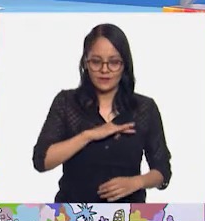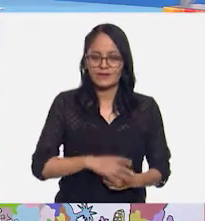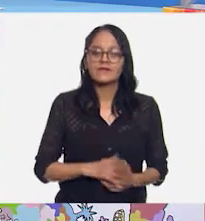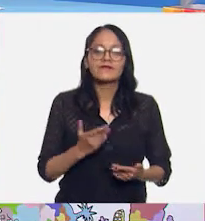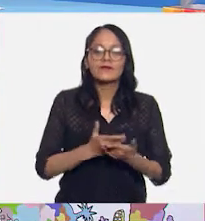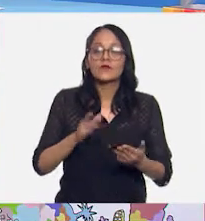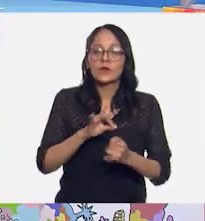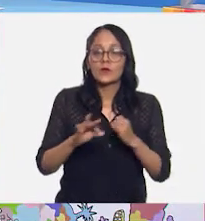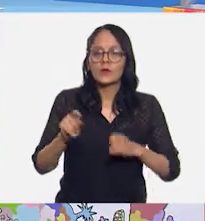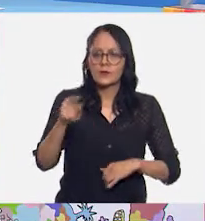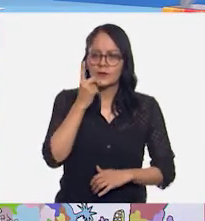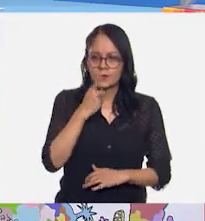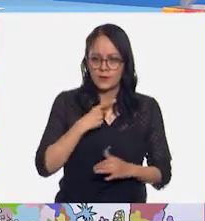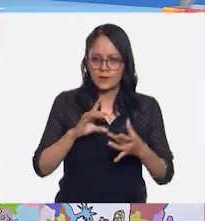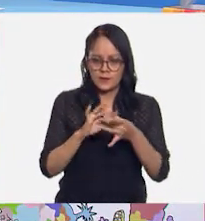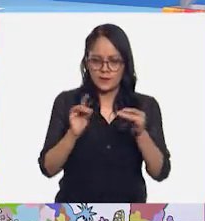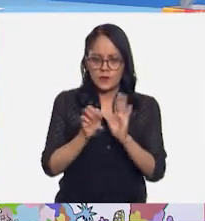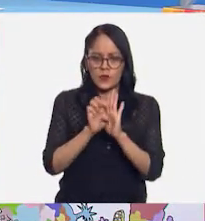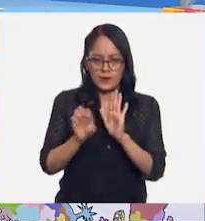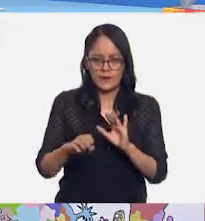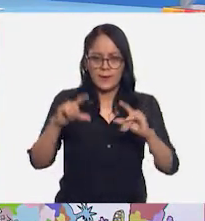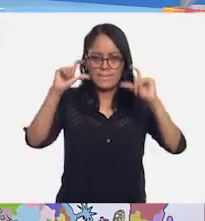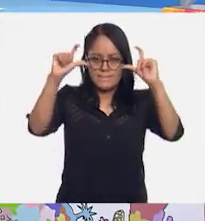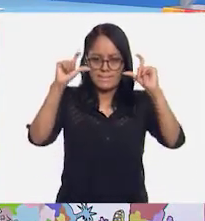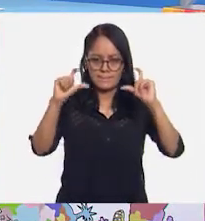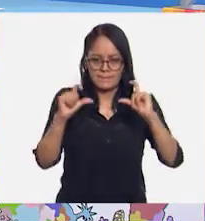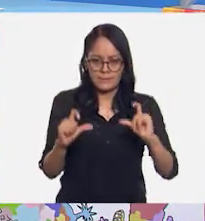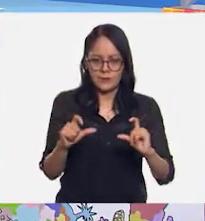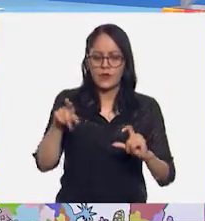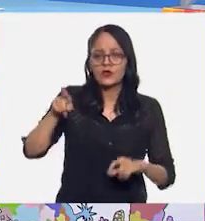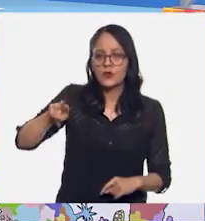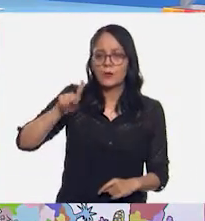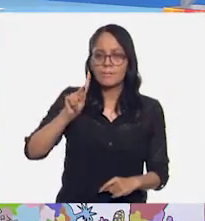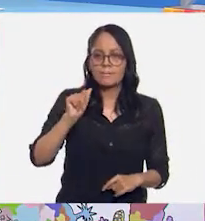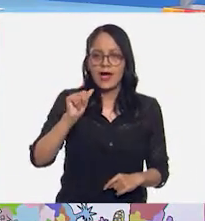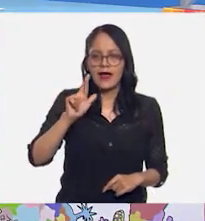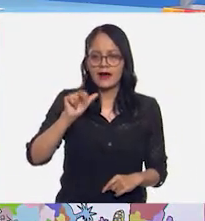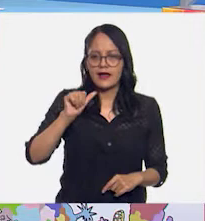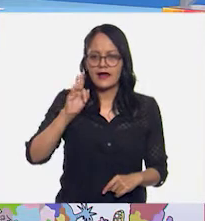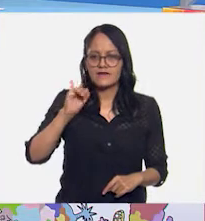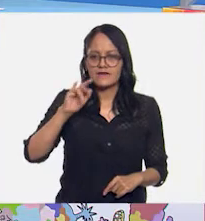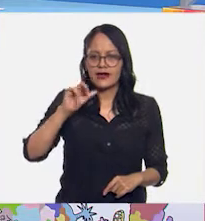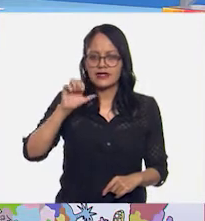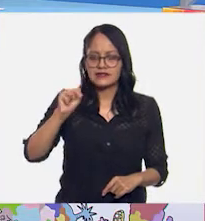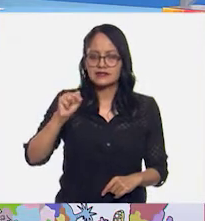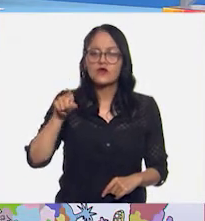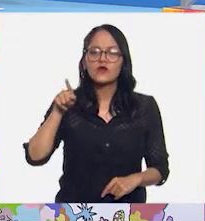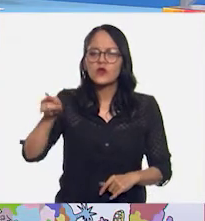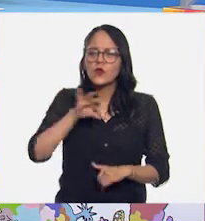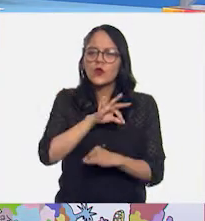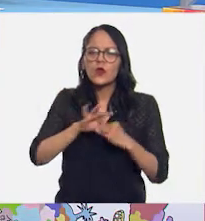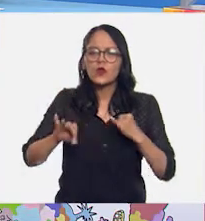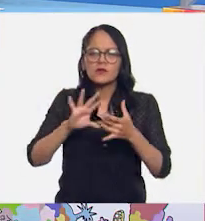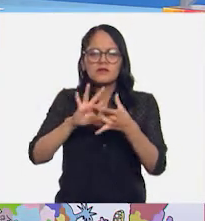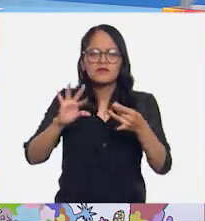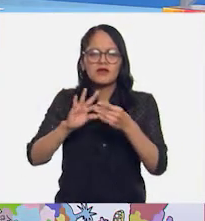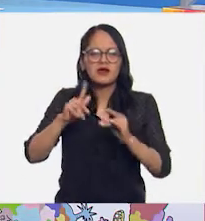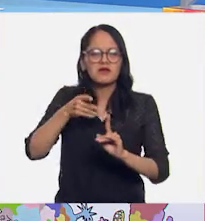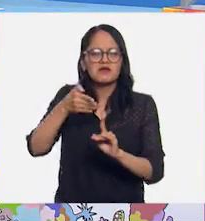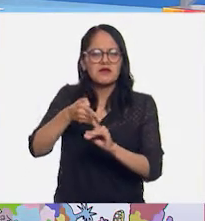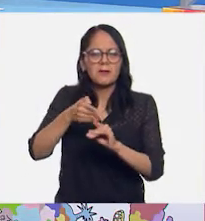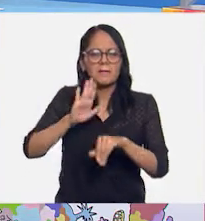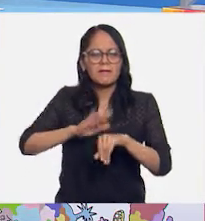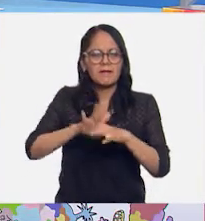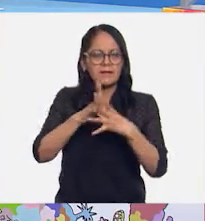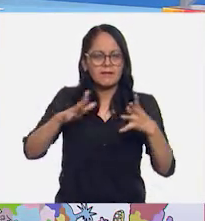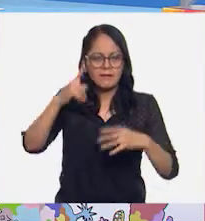por favor, ¿podrías hacer una paráfrasis del poema? Es decir, ofrecer una interpretación final más amplia con el